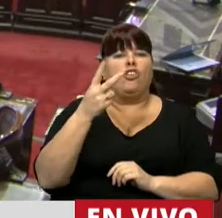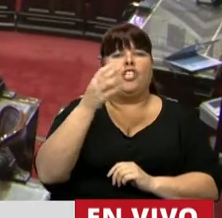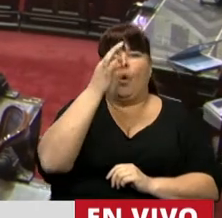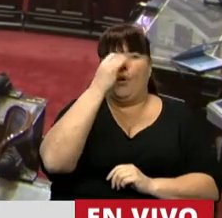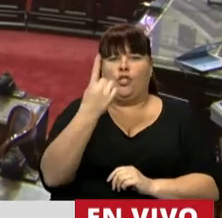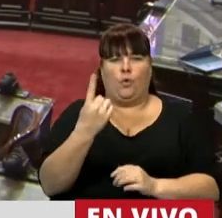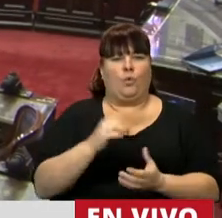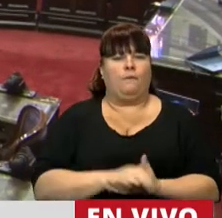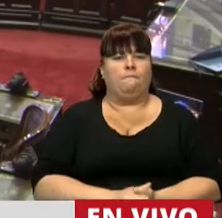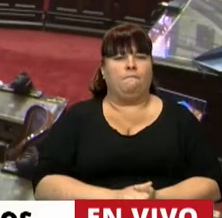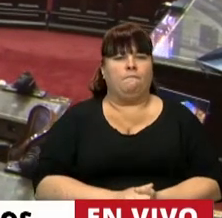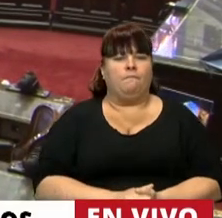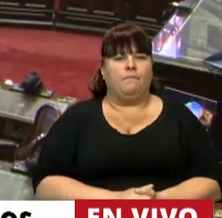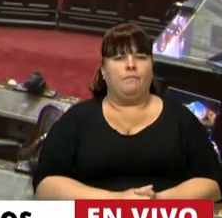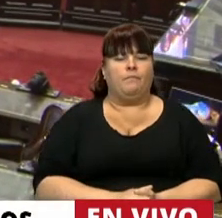221.